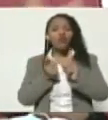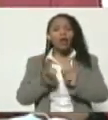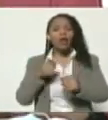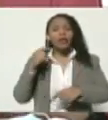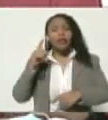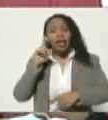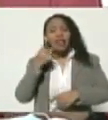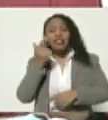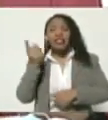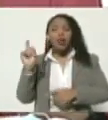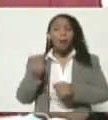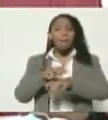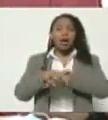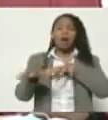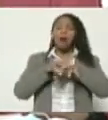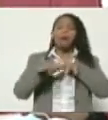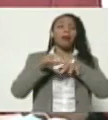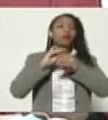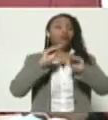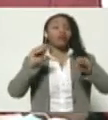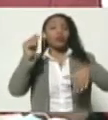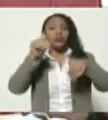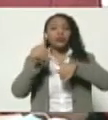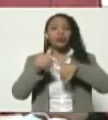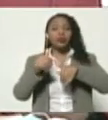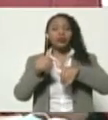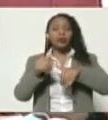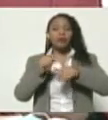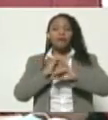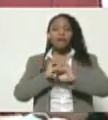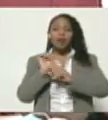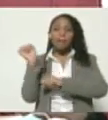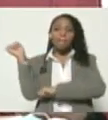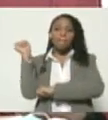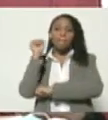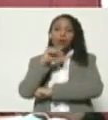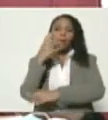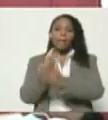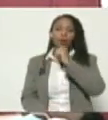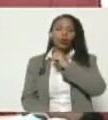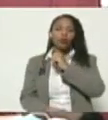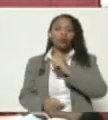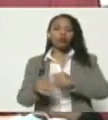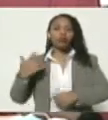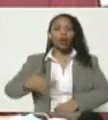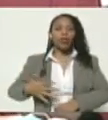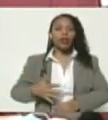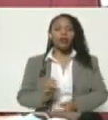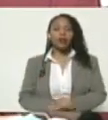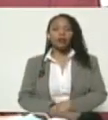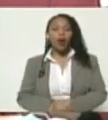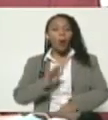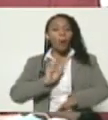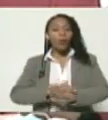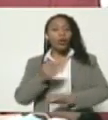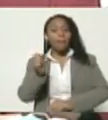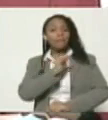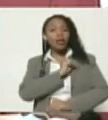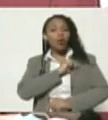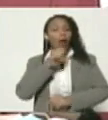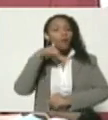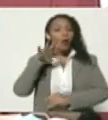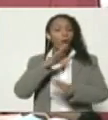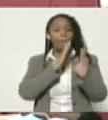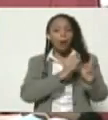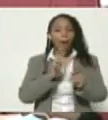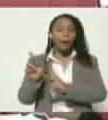que dicen que ellos son mayorías, cada vez que los llamamos a elecciones, terminan huyendo por la derecha, porque le tienen miedo al pueblo